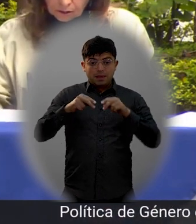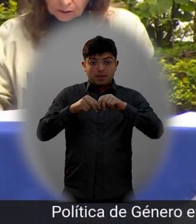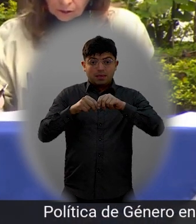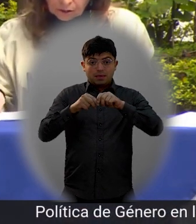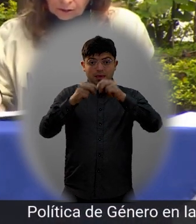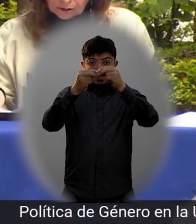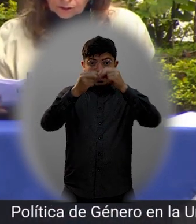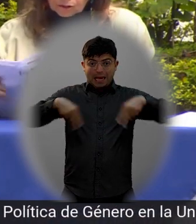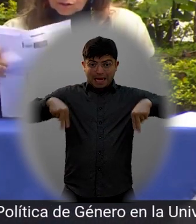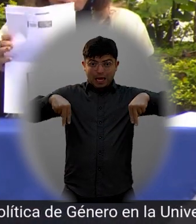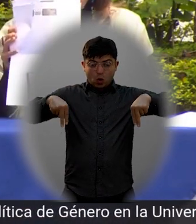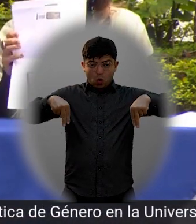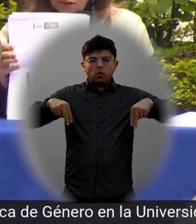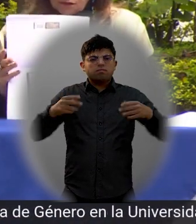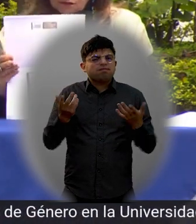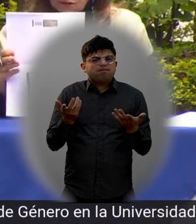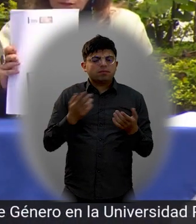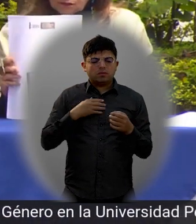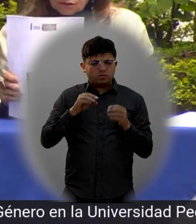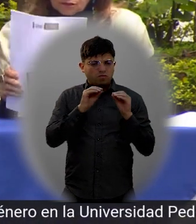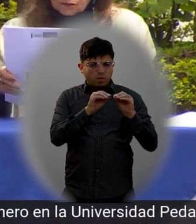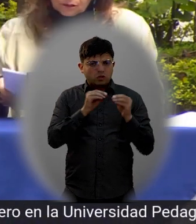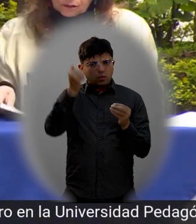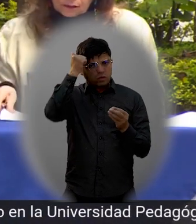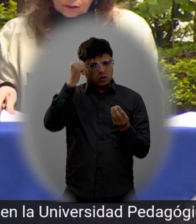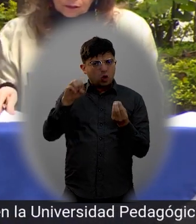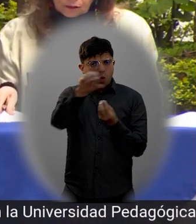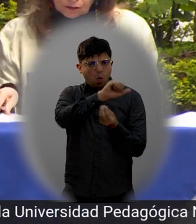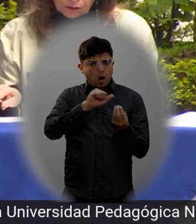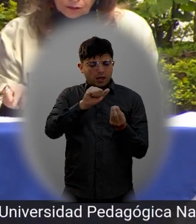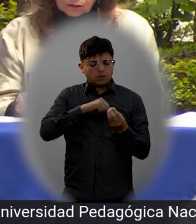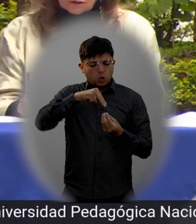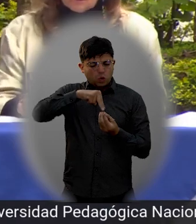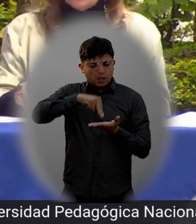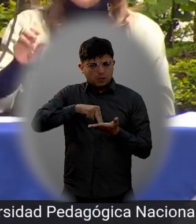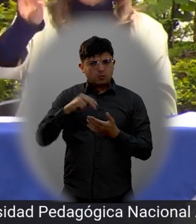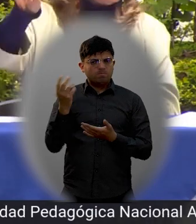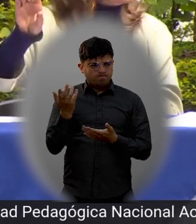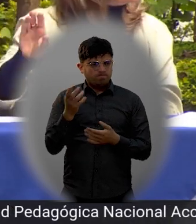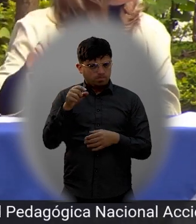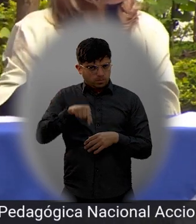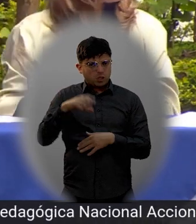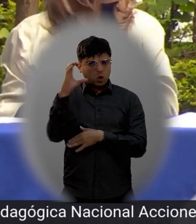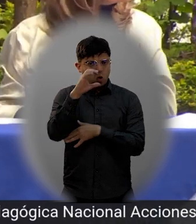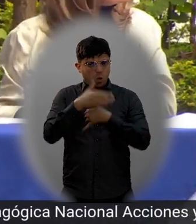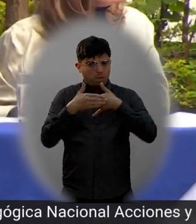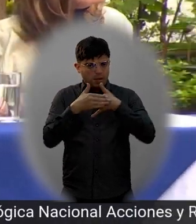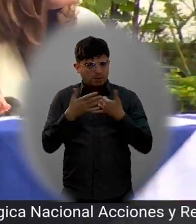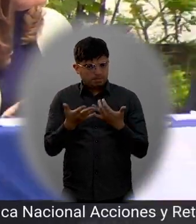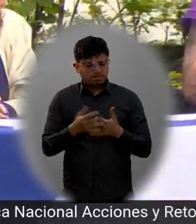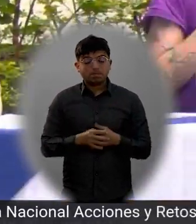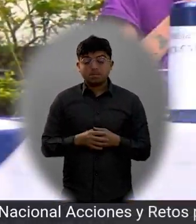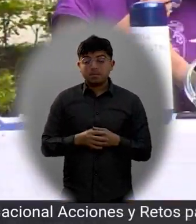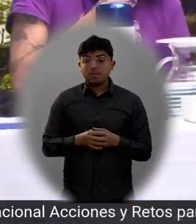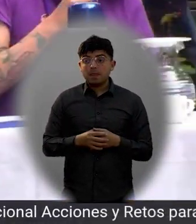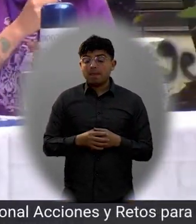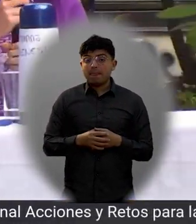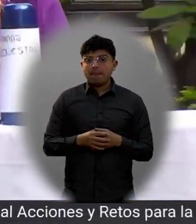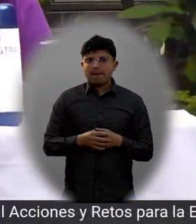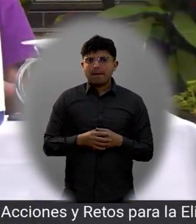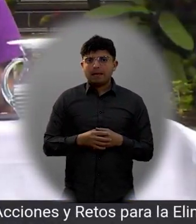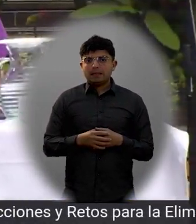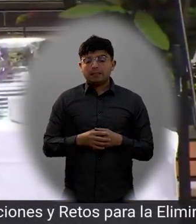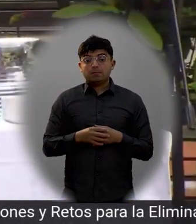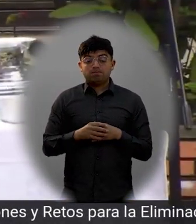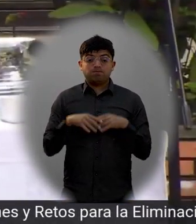la formación de maestros y maestras en un contexto como el colombiano? Hola. Bueno, buenos